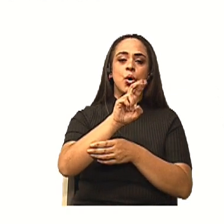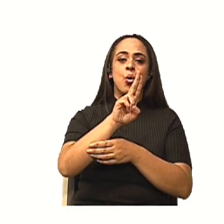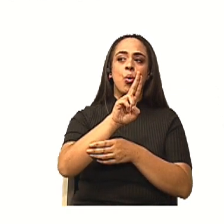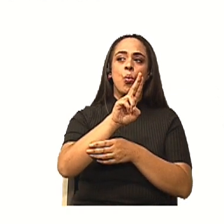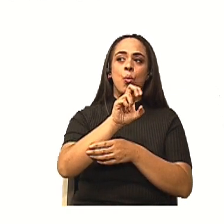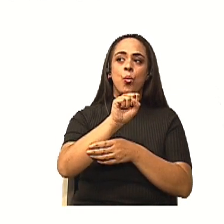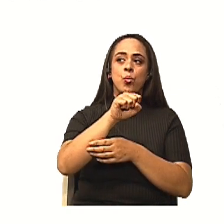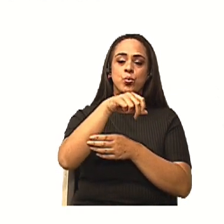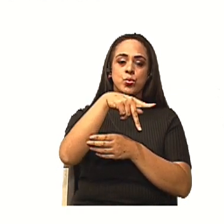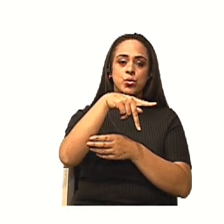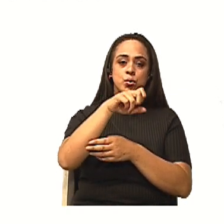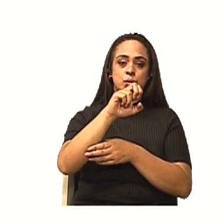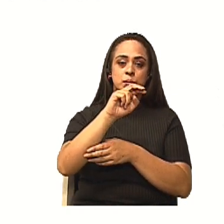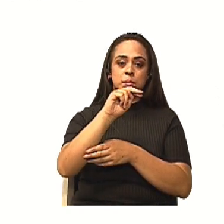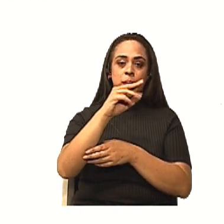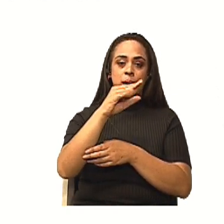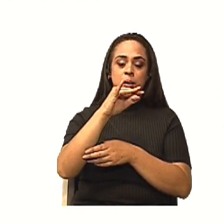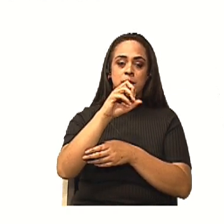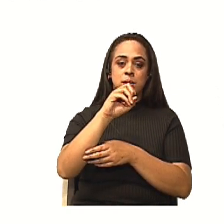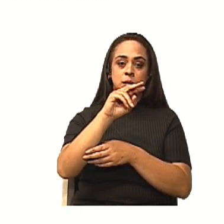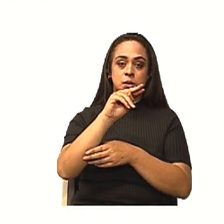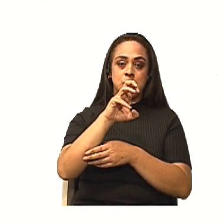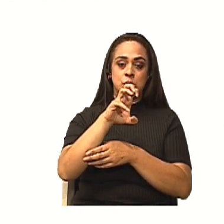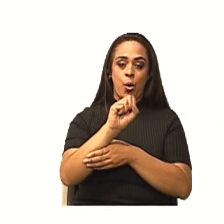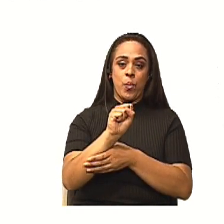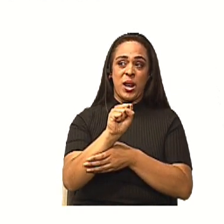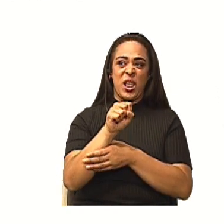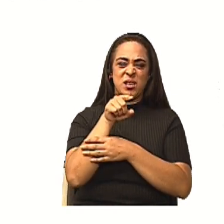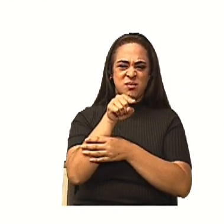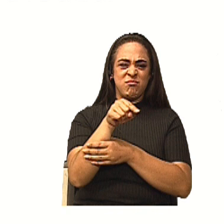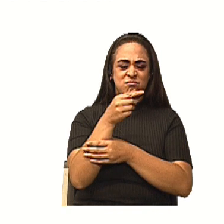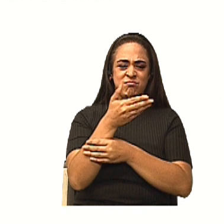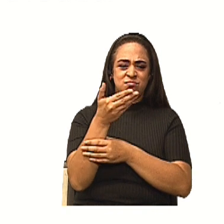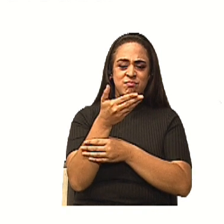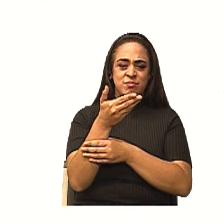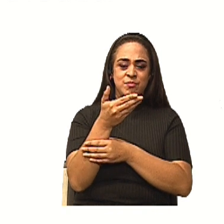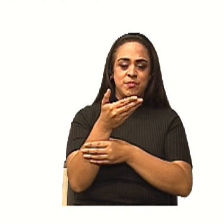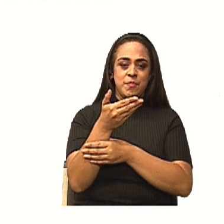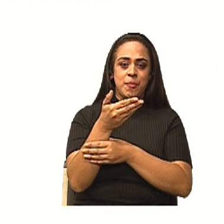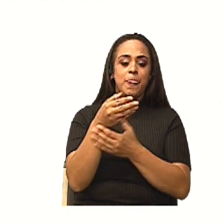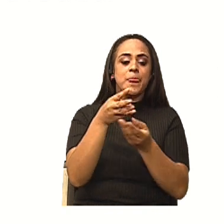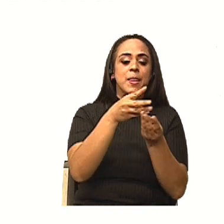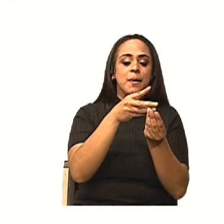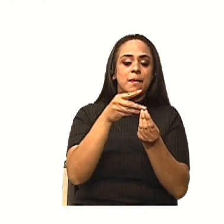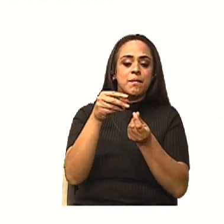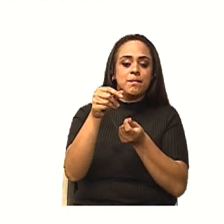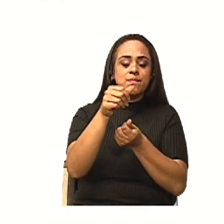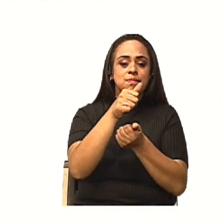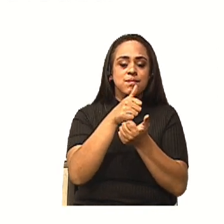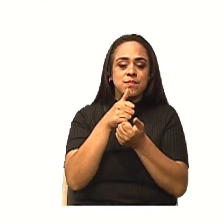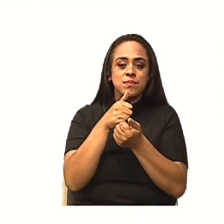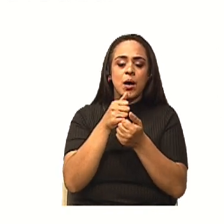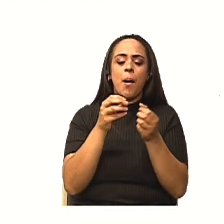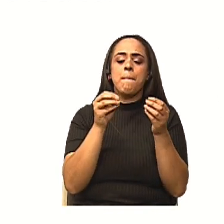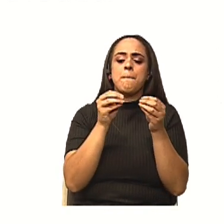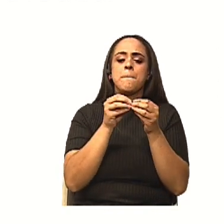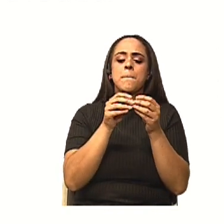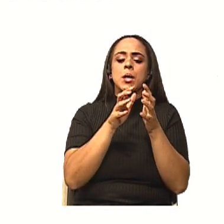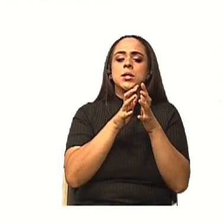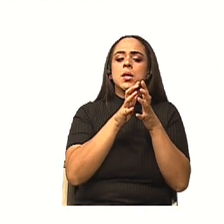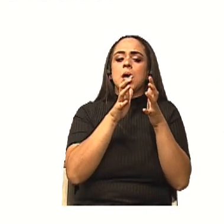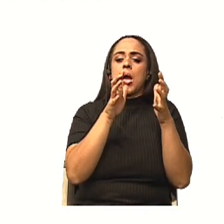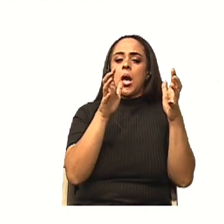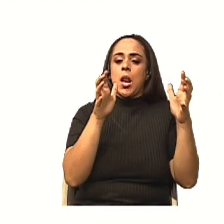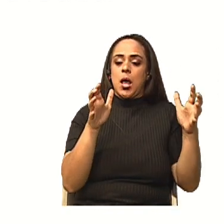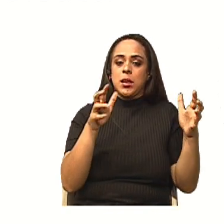como una suspensión es una sustancia donde las partículas dispersas son más grandes,